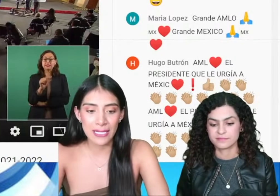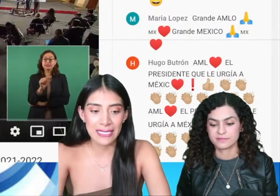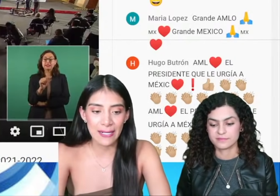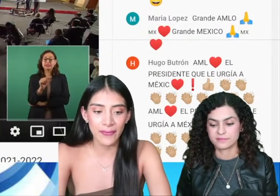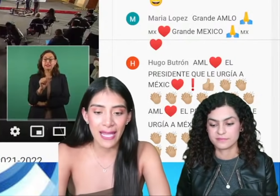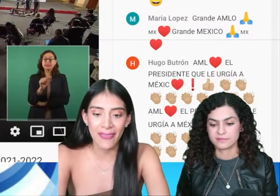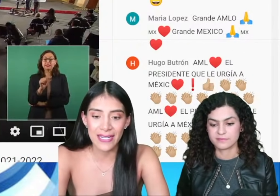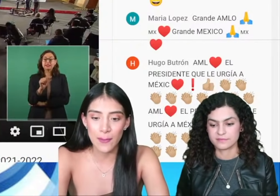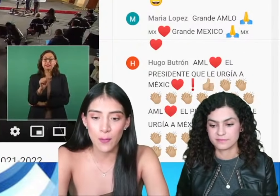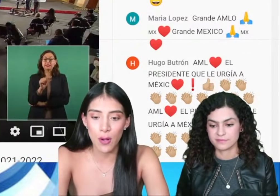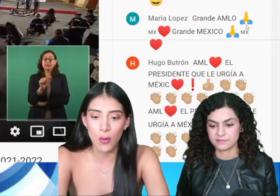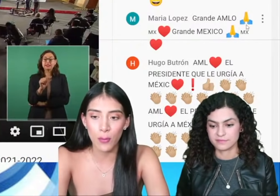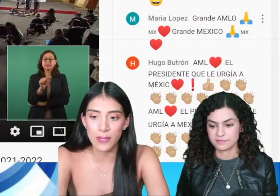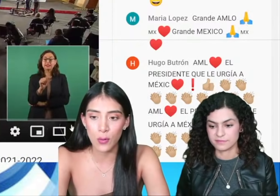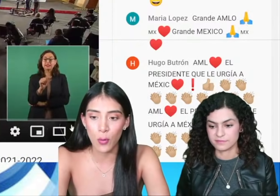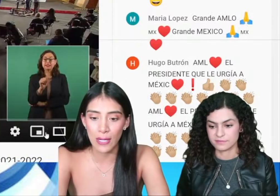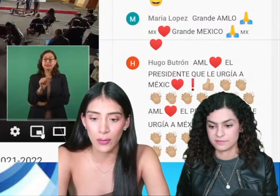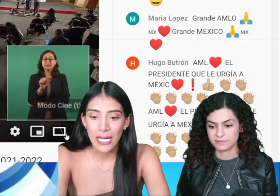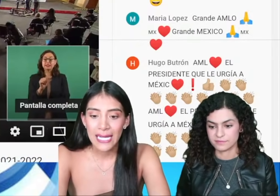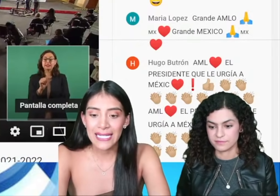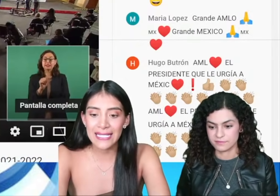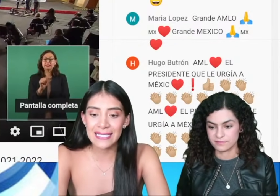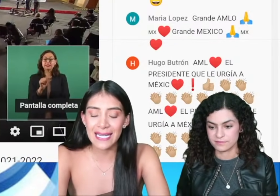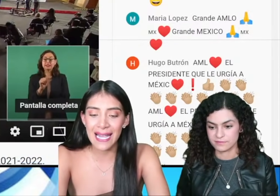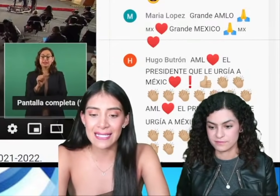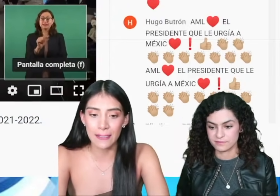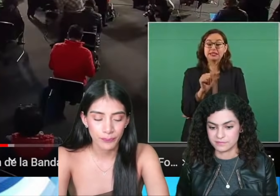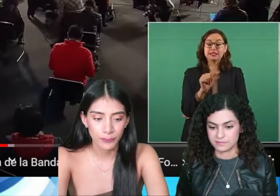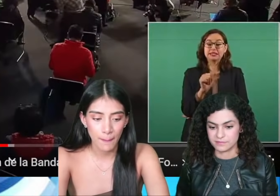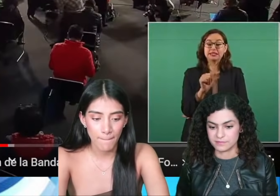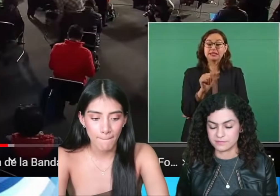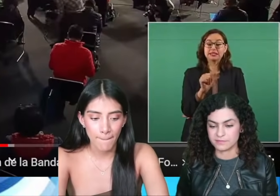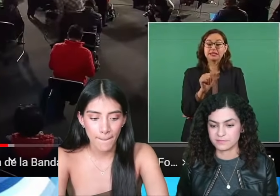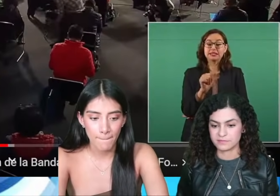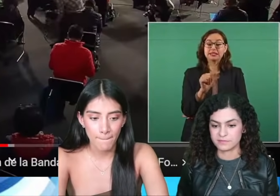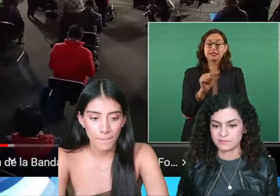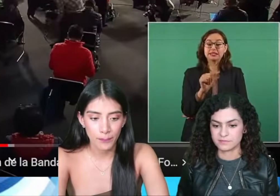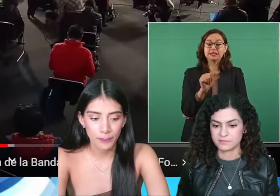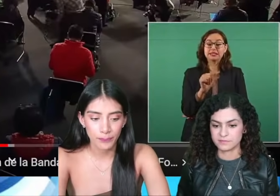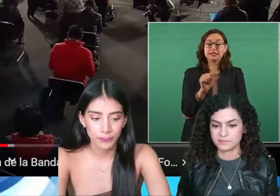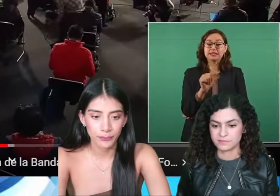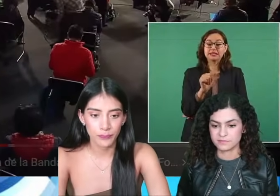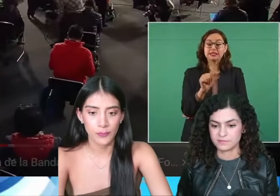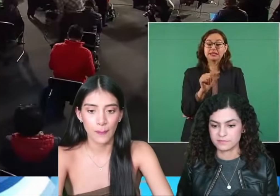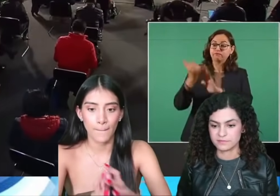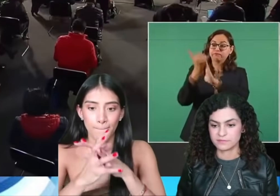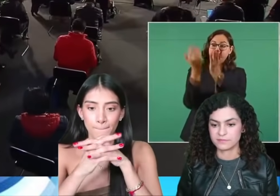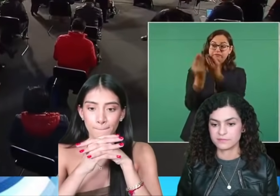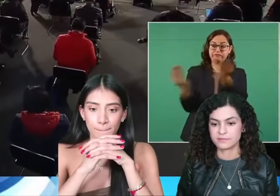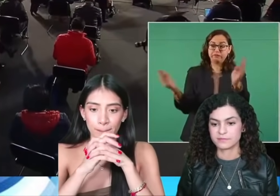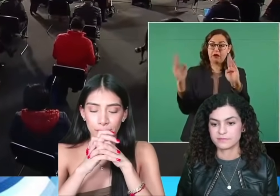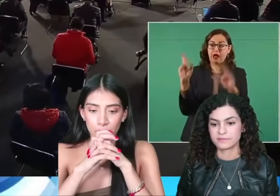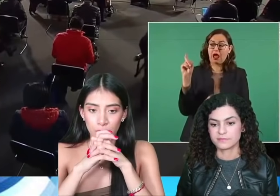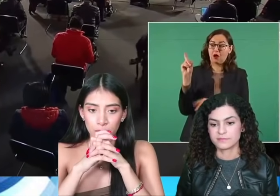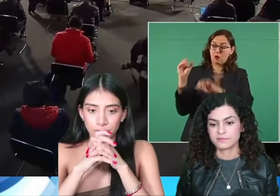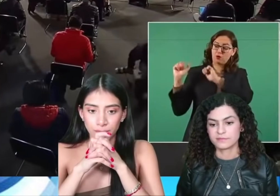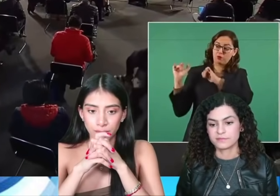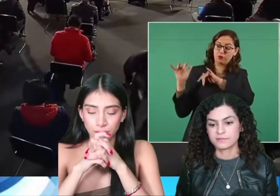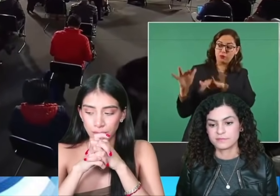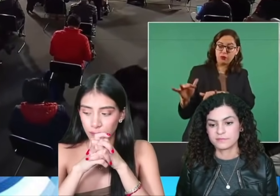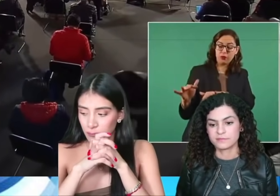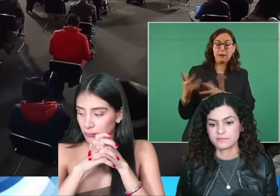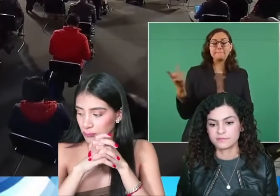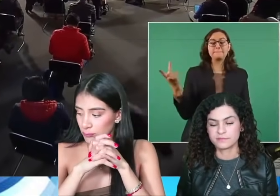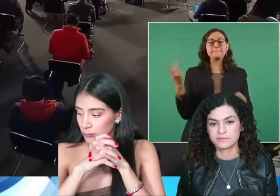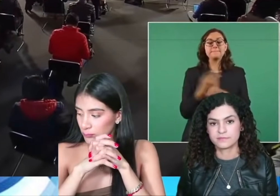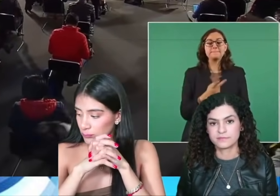del presidente Andrés Manuel López Obrador. Y dice así. De Jalisco, y dicha propuesta plantea dejar la cortinilla